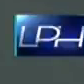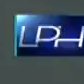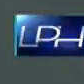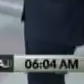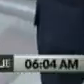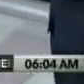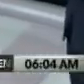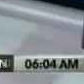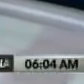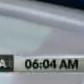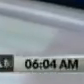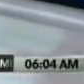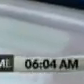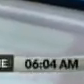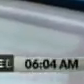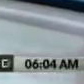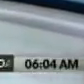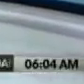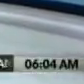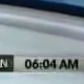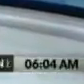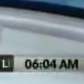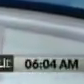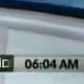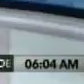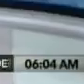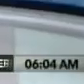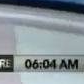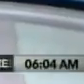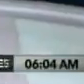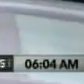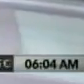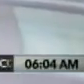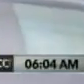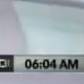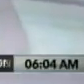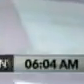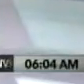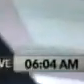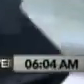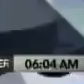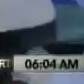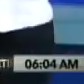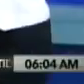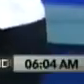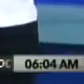Quiero ser tu amor, tu vida de paz, para pedir amor, para pedir la unión